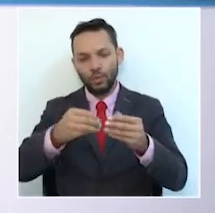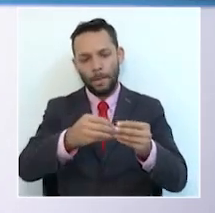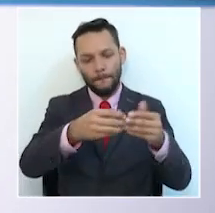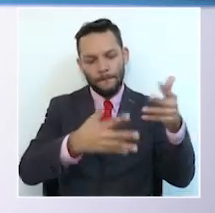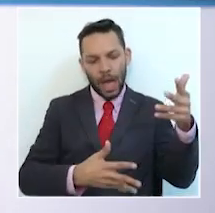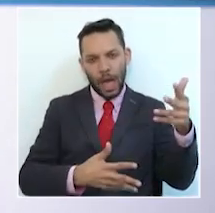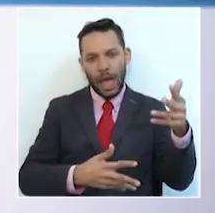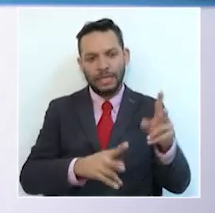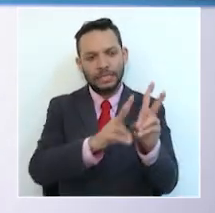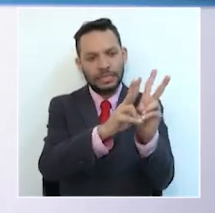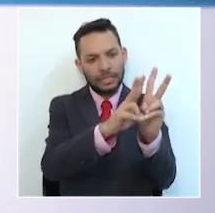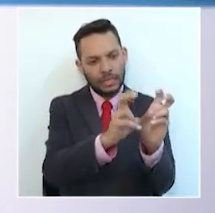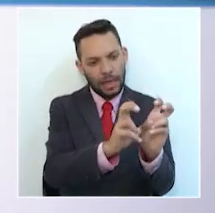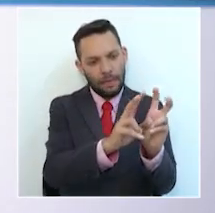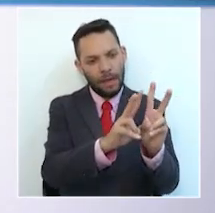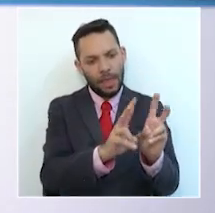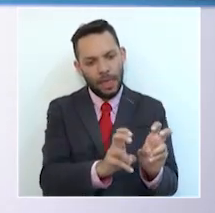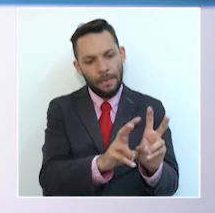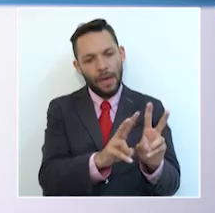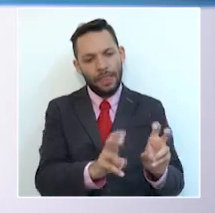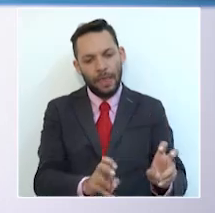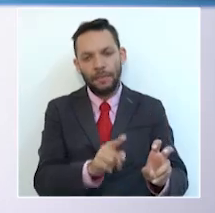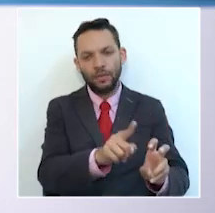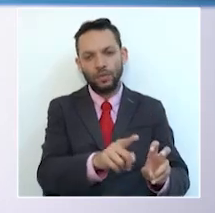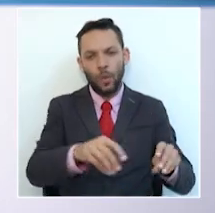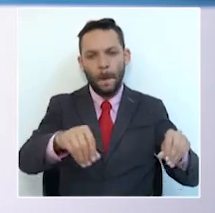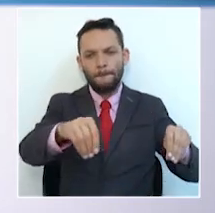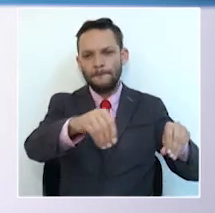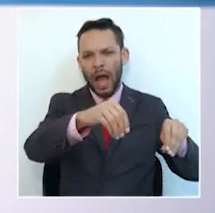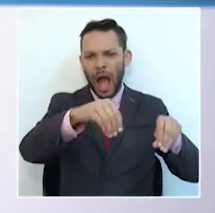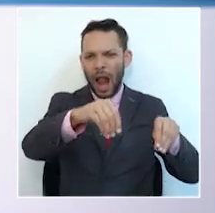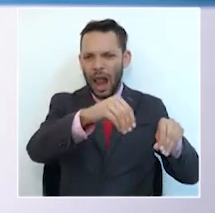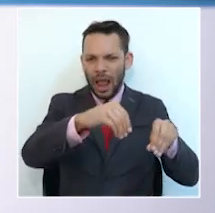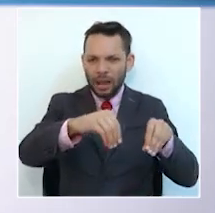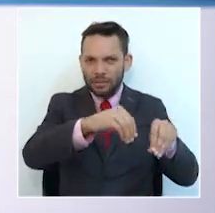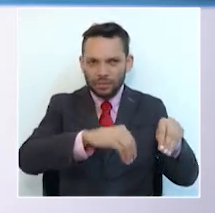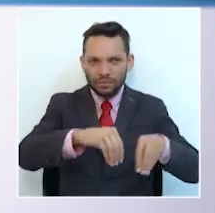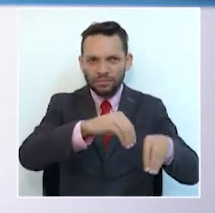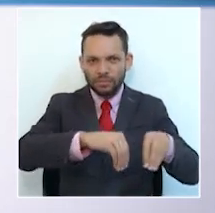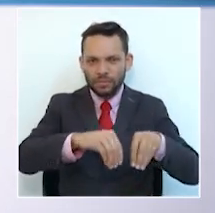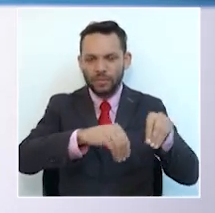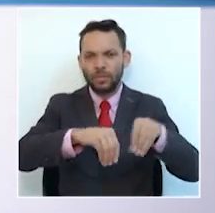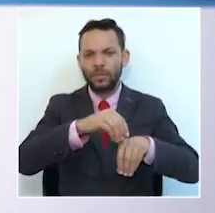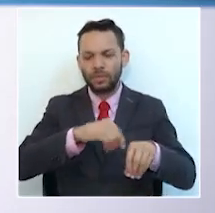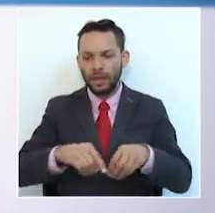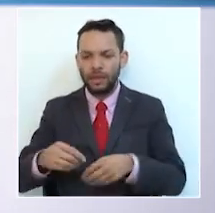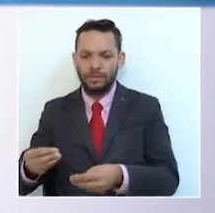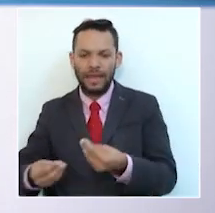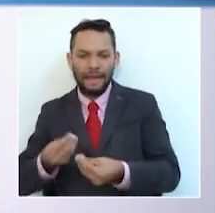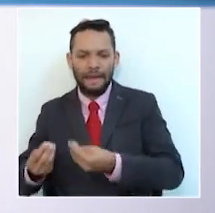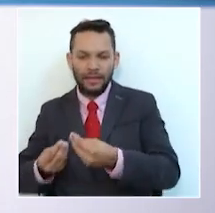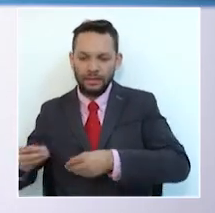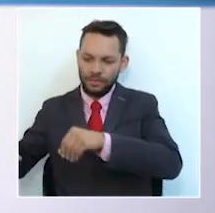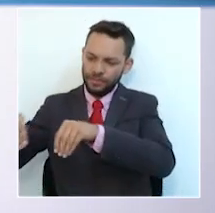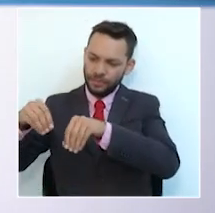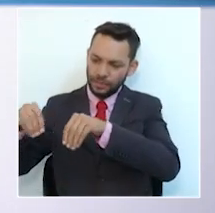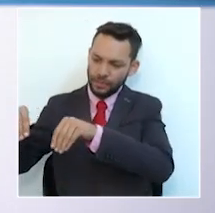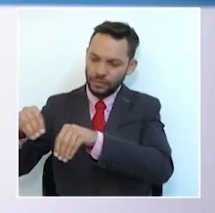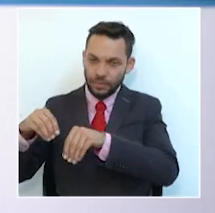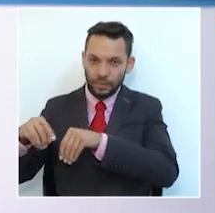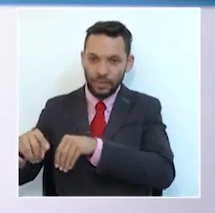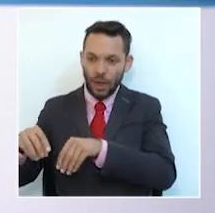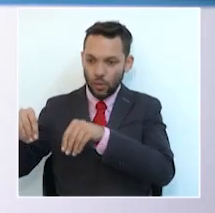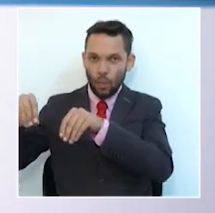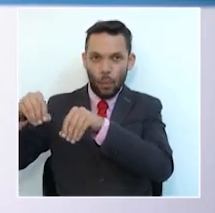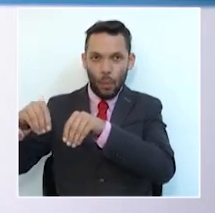más conocida como son los fangos los barros los libros decir que un barro termal un barro